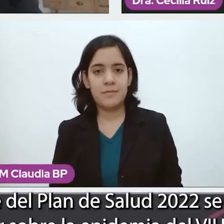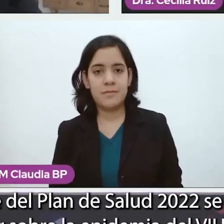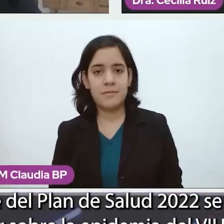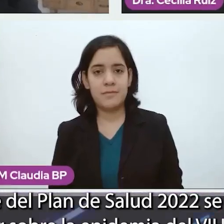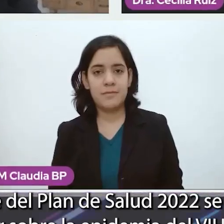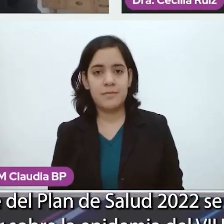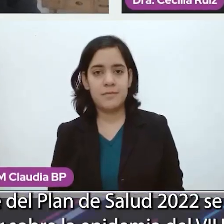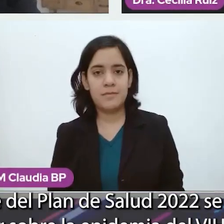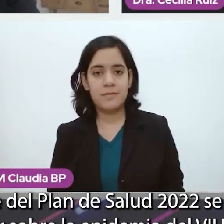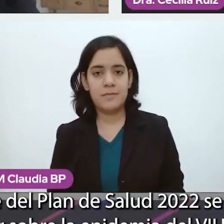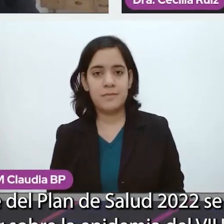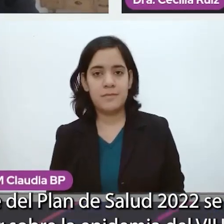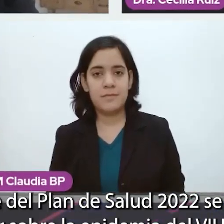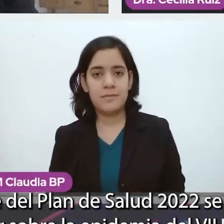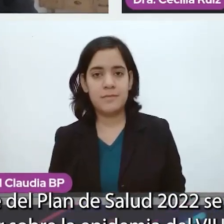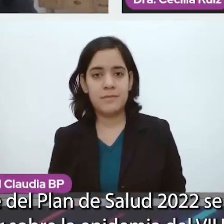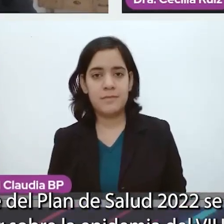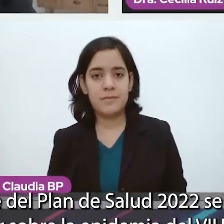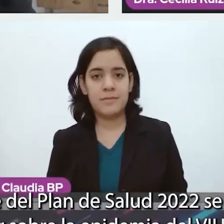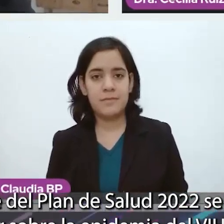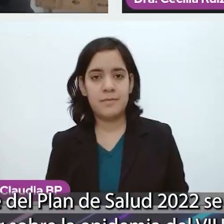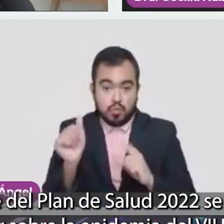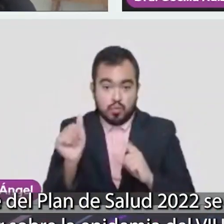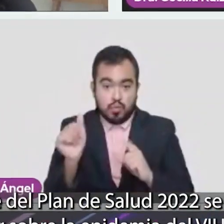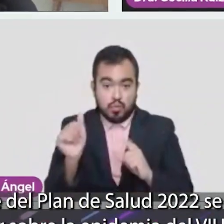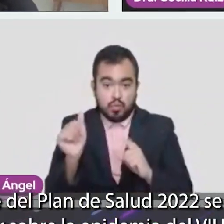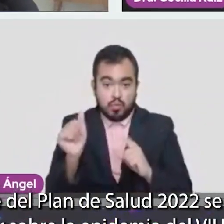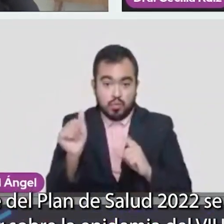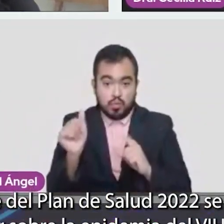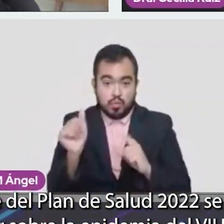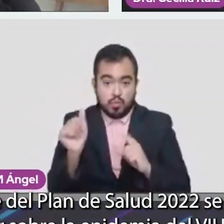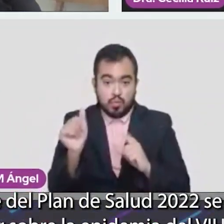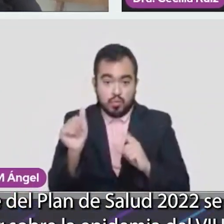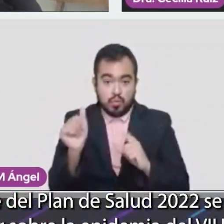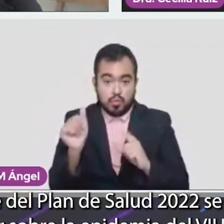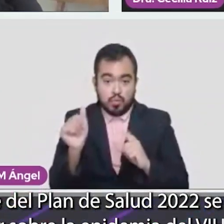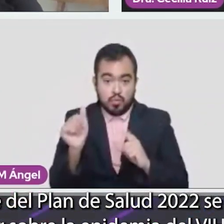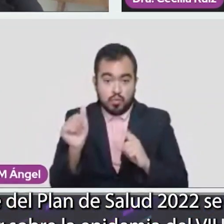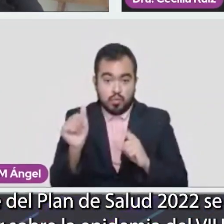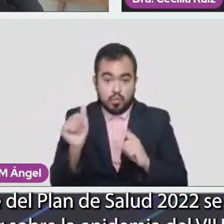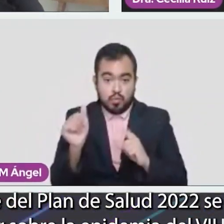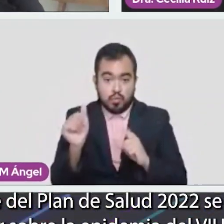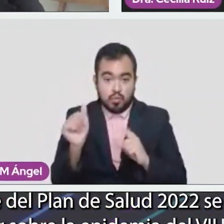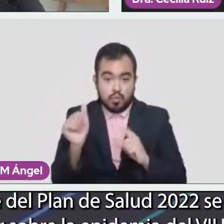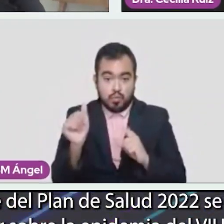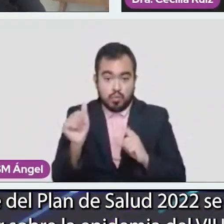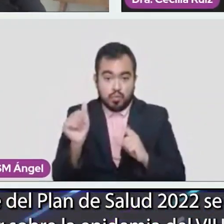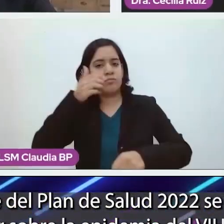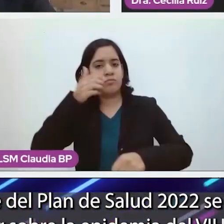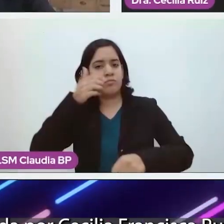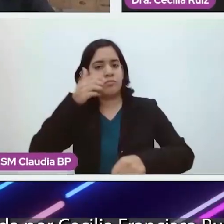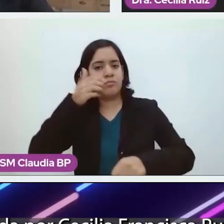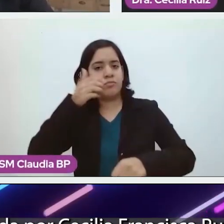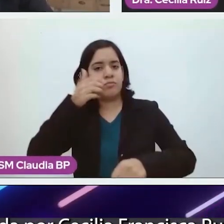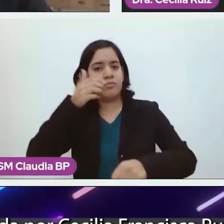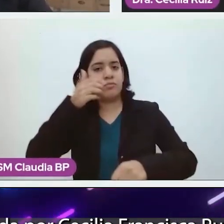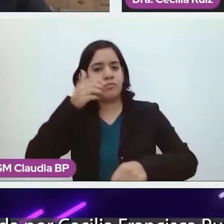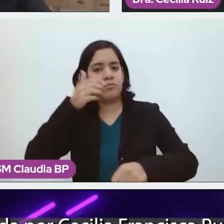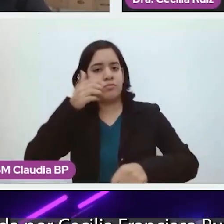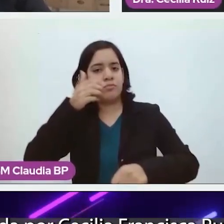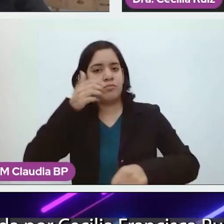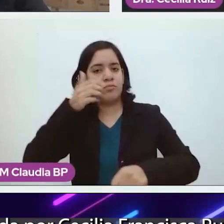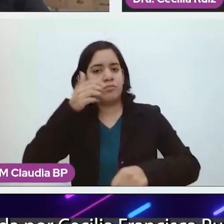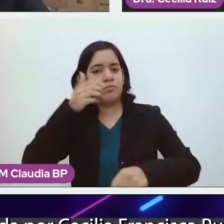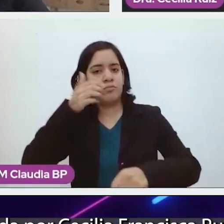del Plan de Salud 2022, se impartió la conferencia Concientizar sobre la epidemia del VIH y sus efectos, impartida